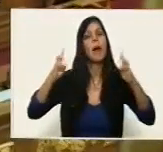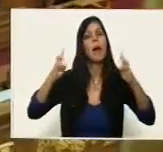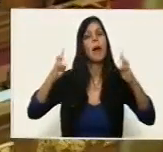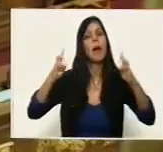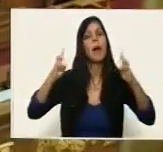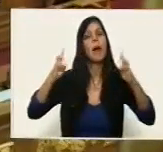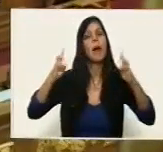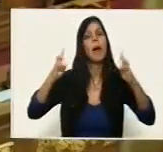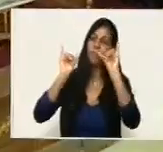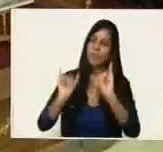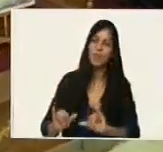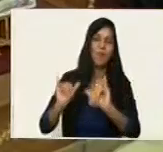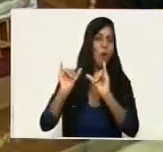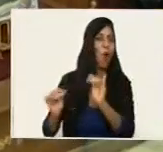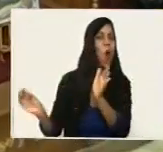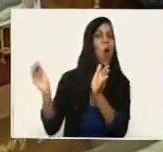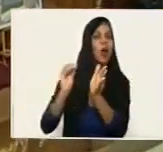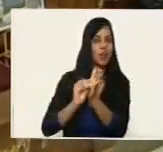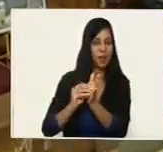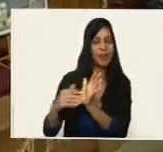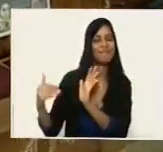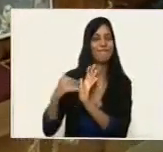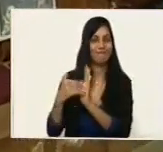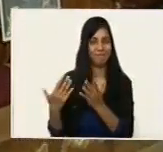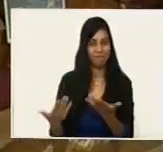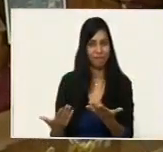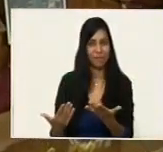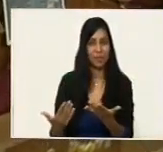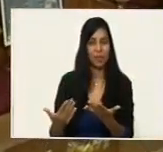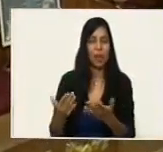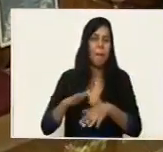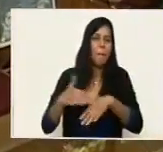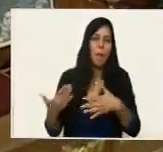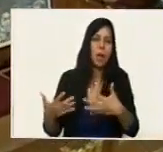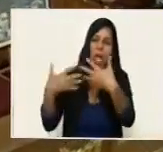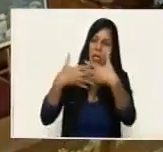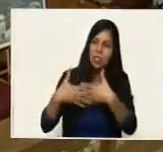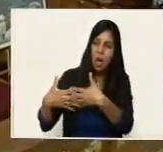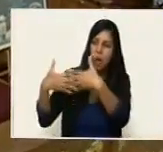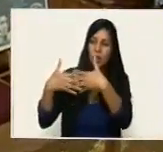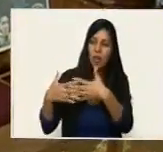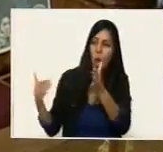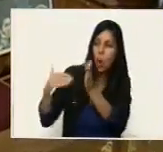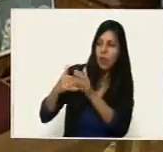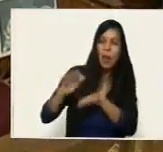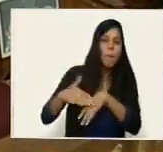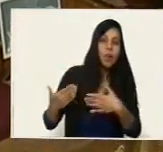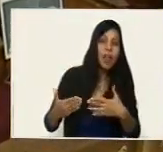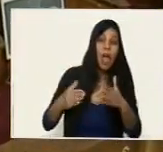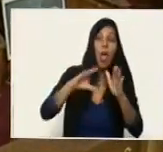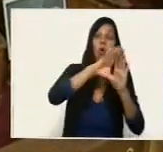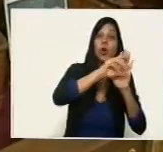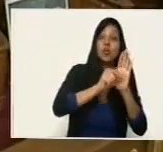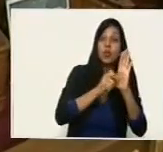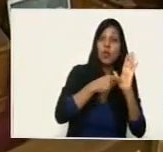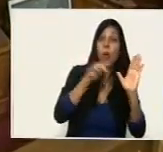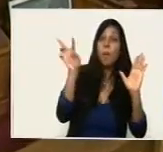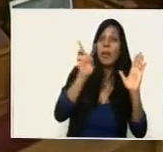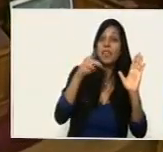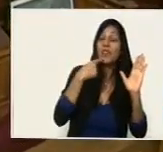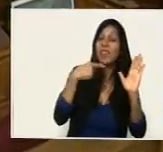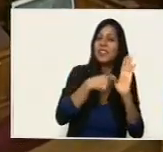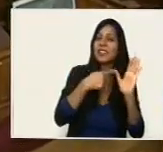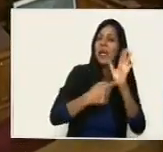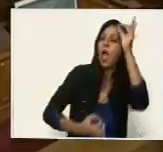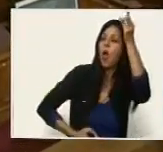que en este tiempo. Y se ha reeditado porque, bueno, está en nuestra Constitución construir un espacio de justicia